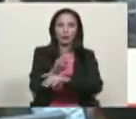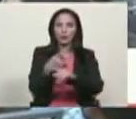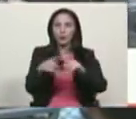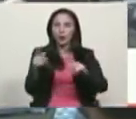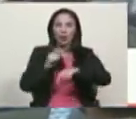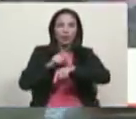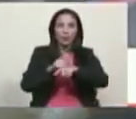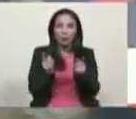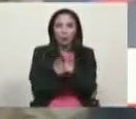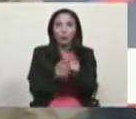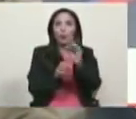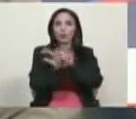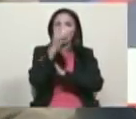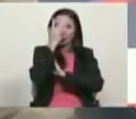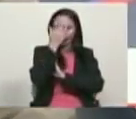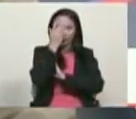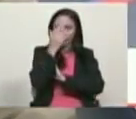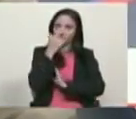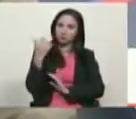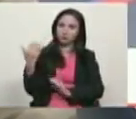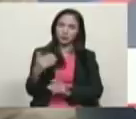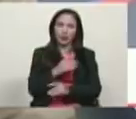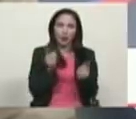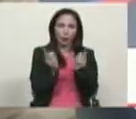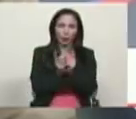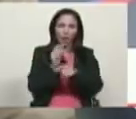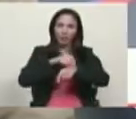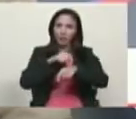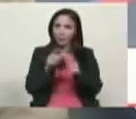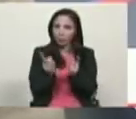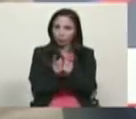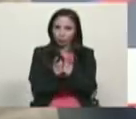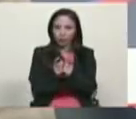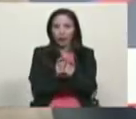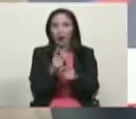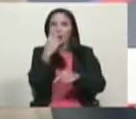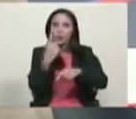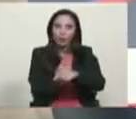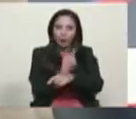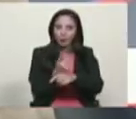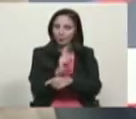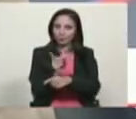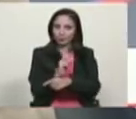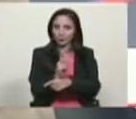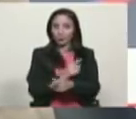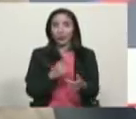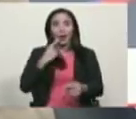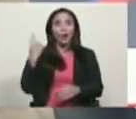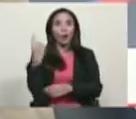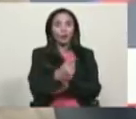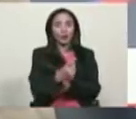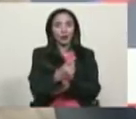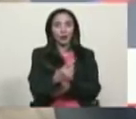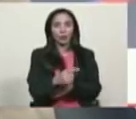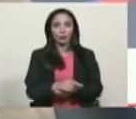el 2 de febrero, ratiquito así. Se vieron obligados